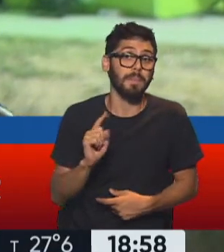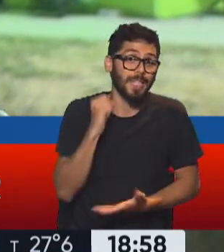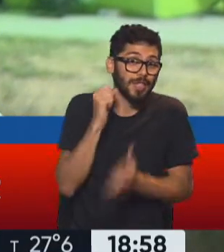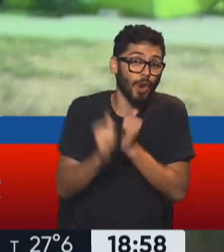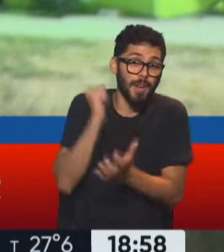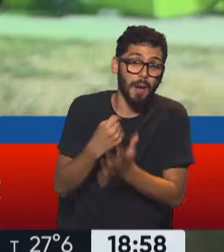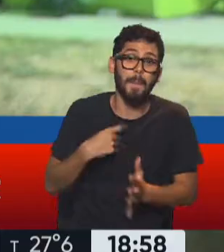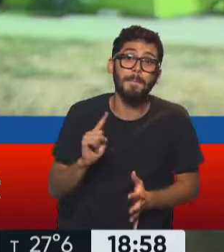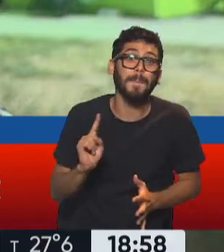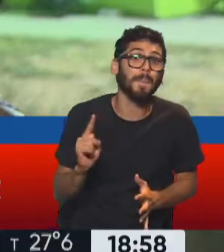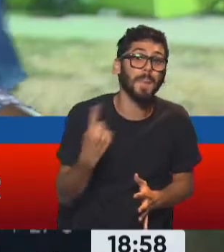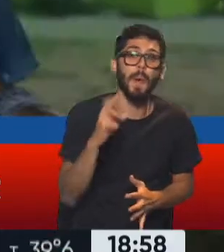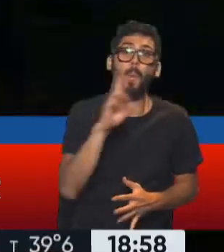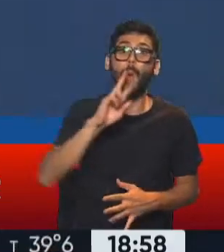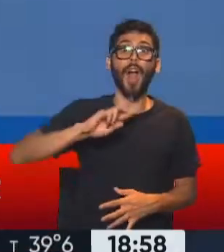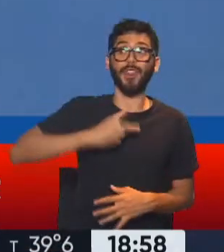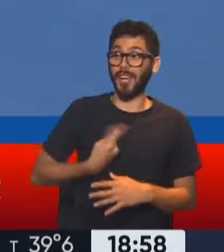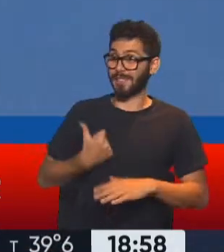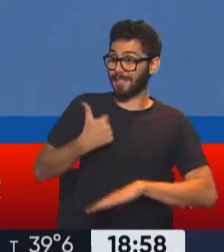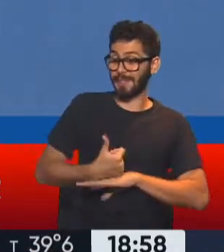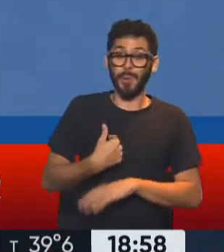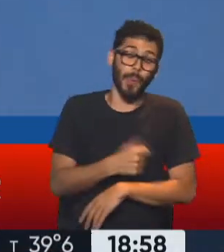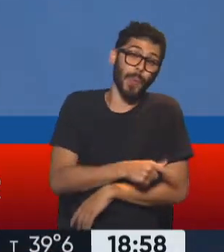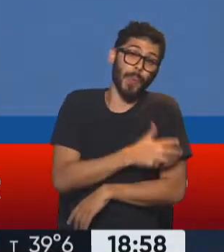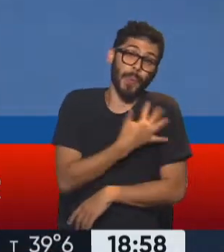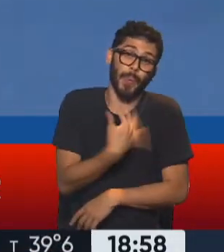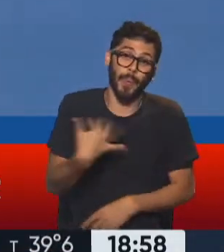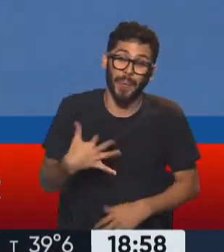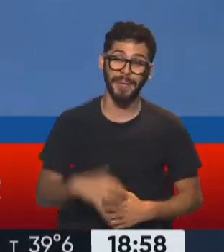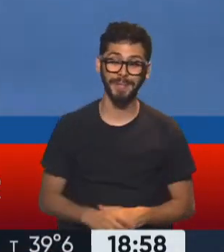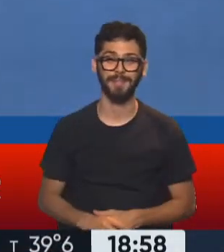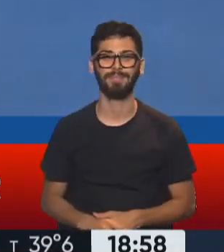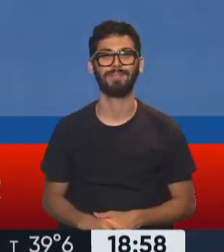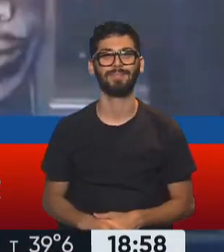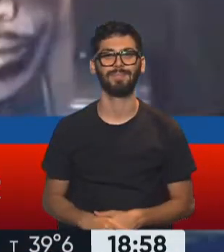estar en este escenario, así que muy emocionada. Pero que no era temblecía.